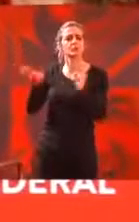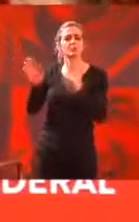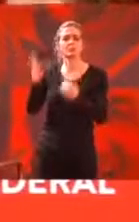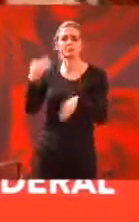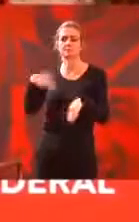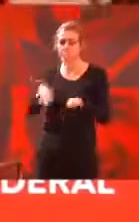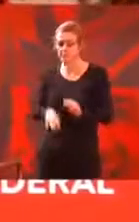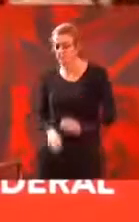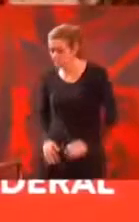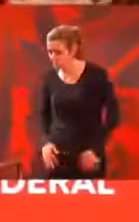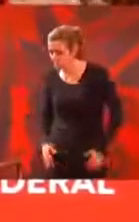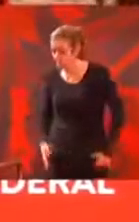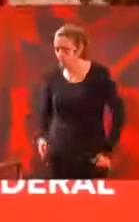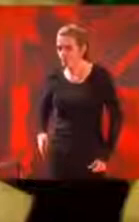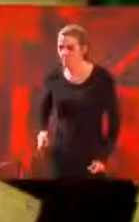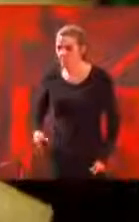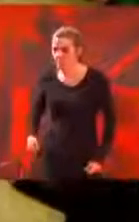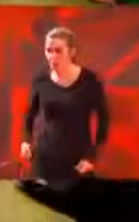Luis.